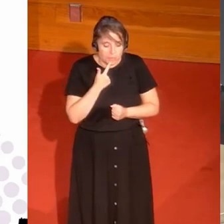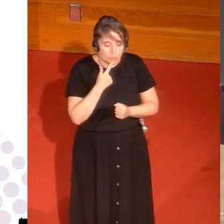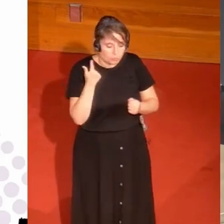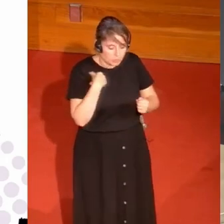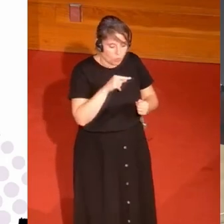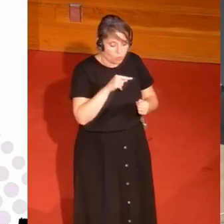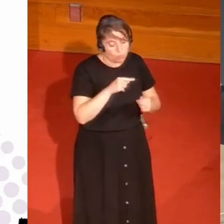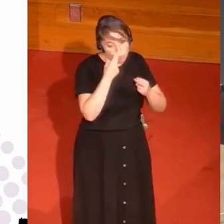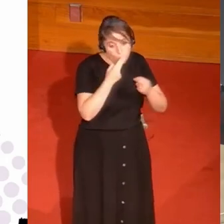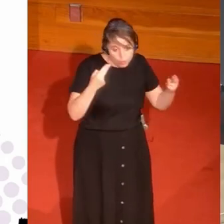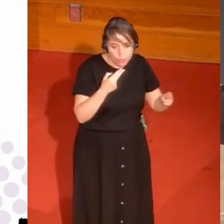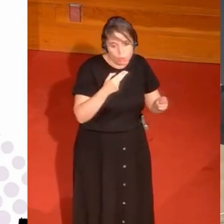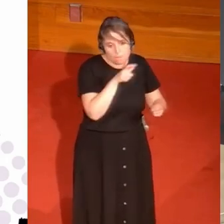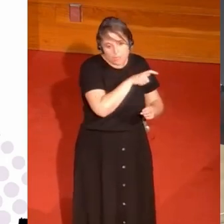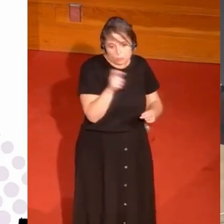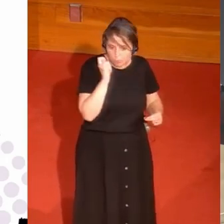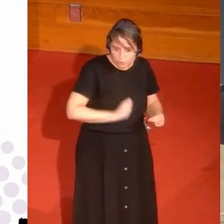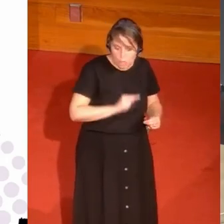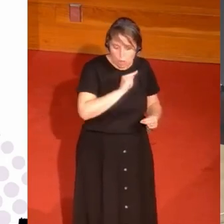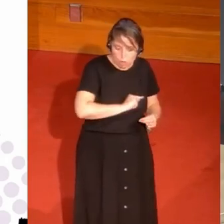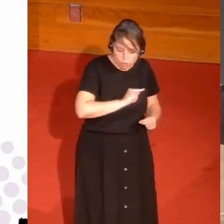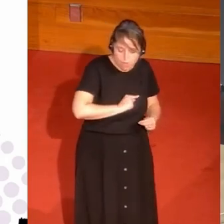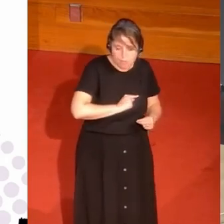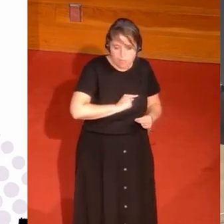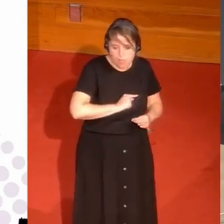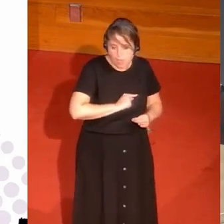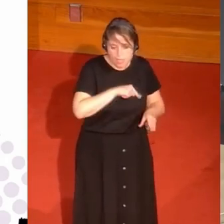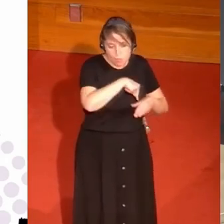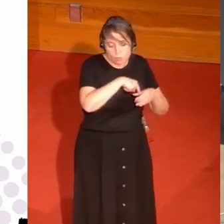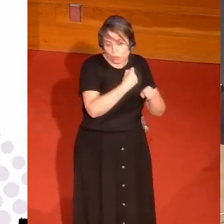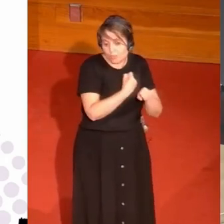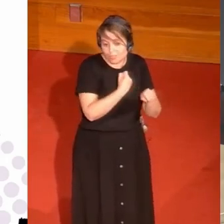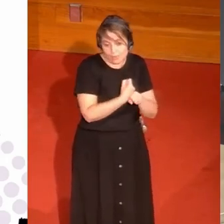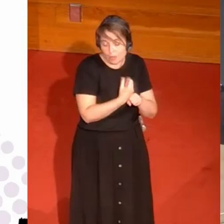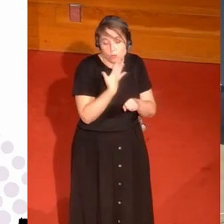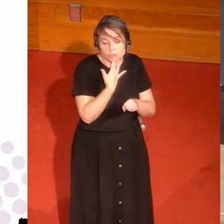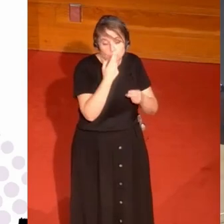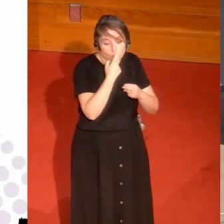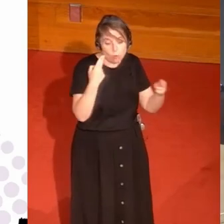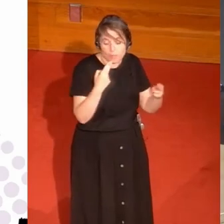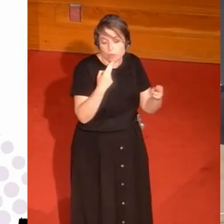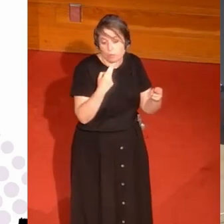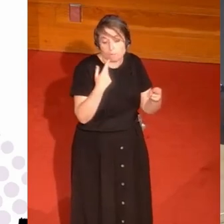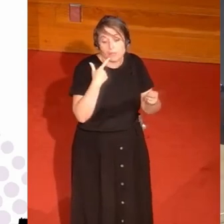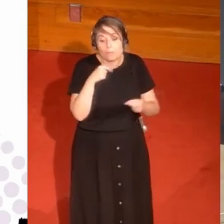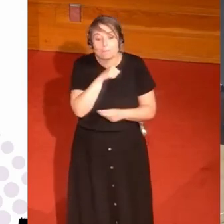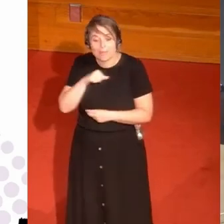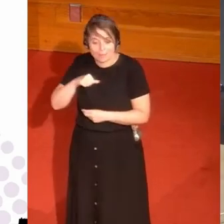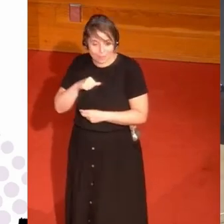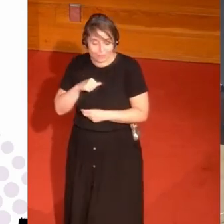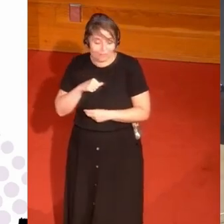concienciada y y que y que también pues su puesto de trabajo no peligra no al trabajar en un medio público el los privados